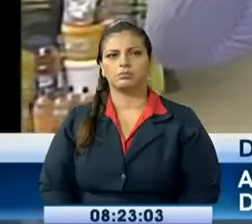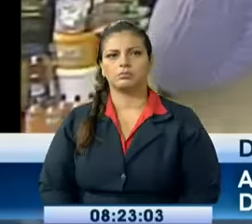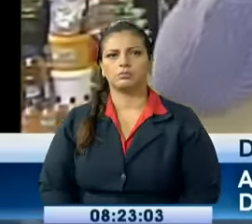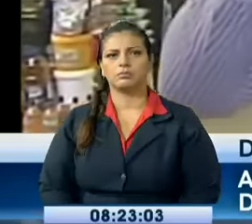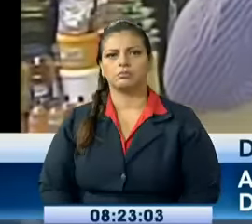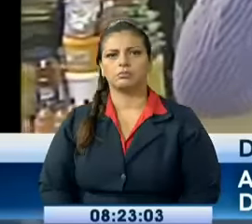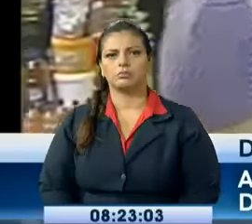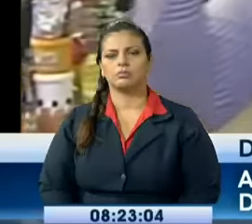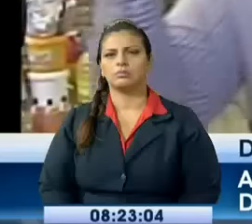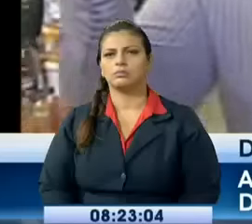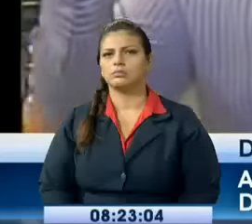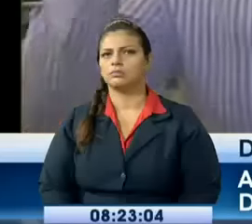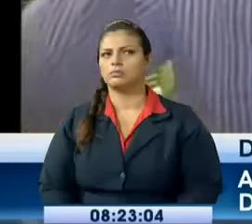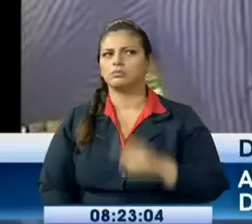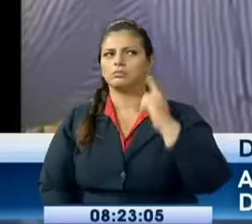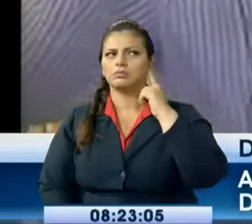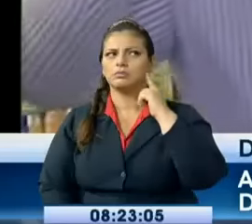no comprendo.